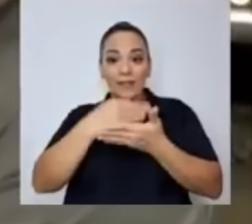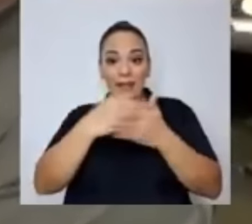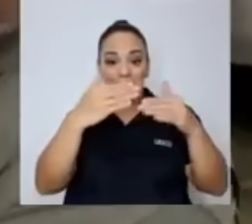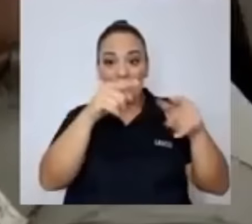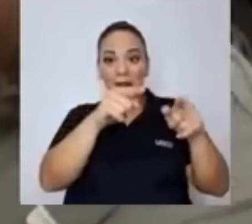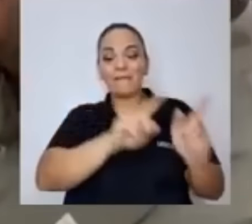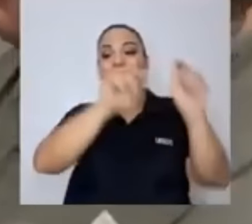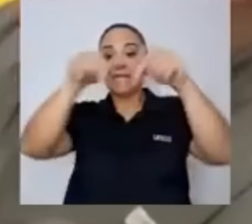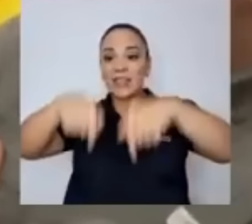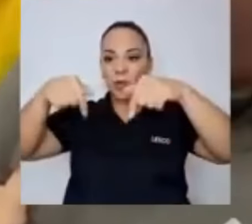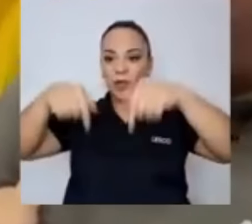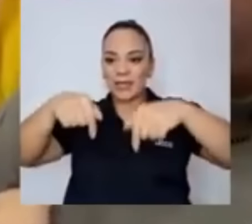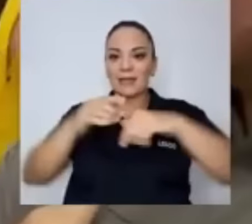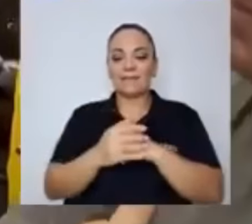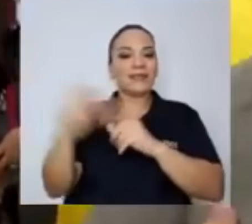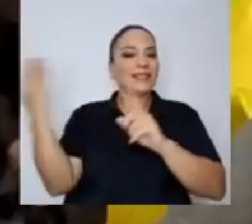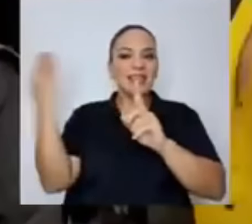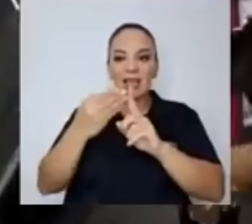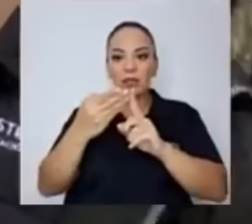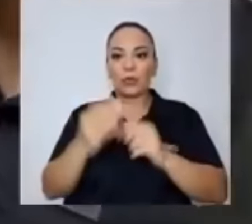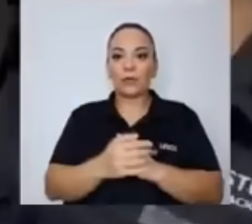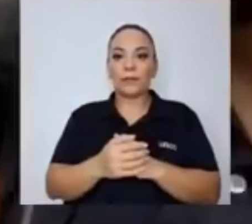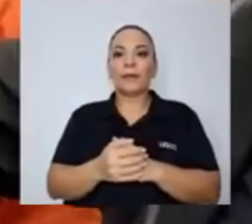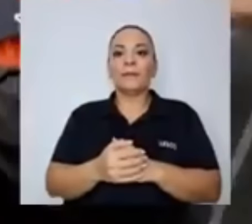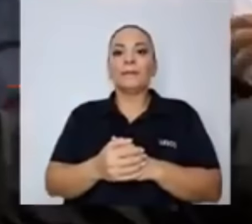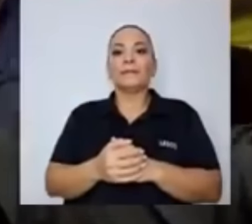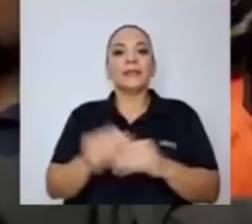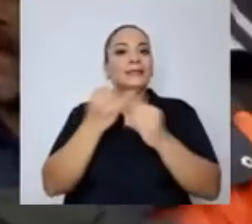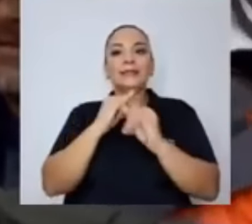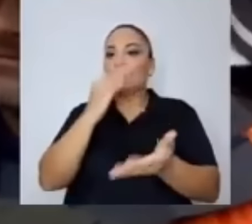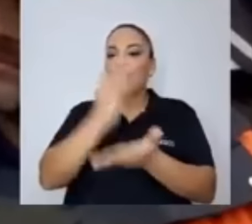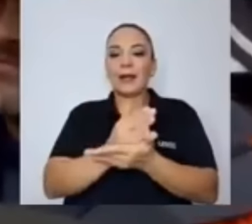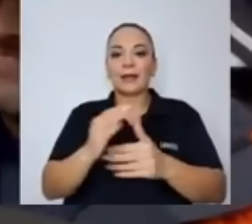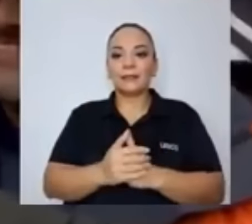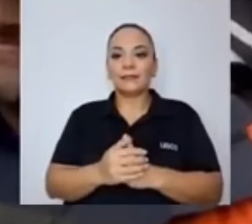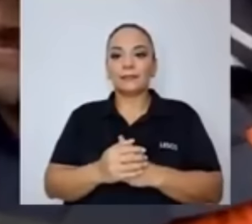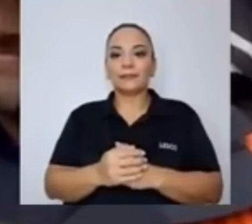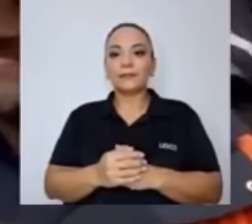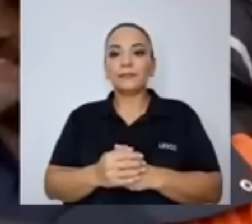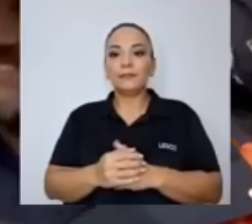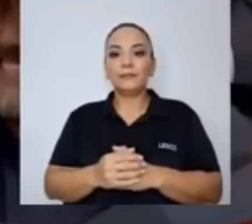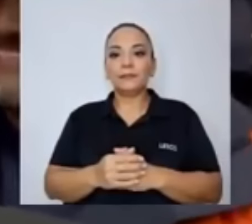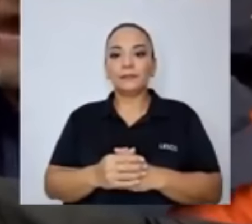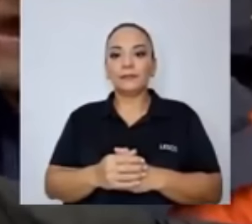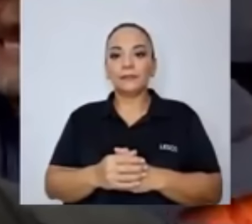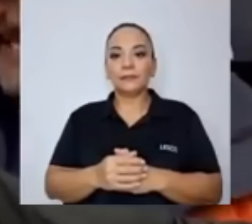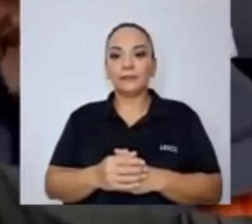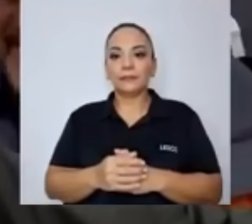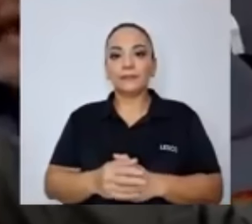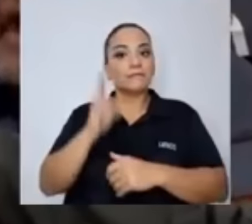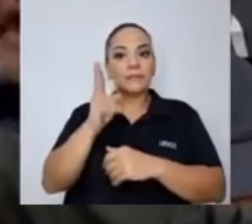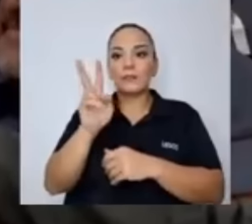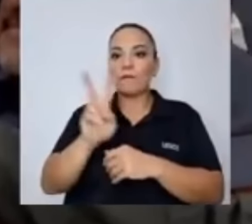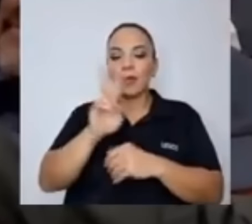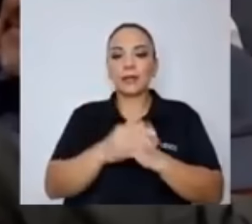Aquí, directo. ¿Ah? Sin parar. Aquí lo tuvimos el viernes, hablando. El mismo viernes,